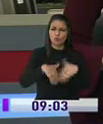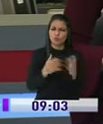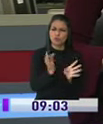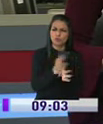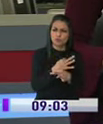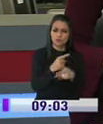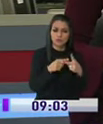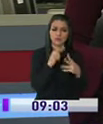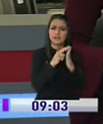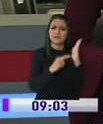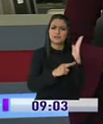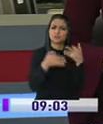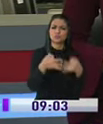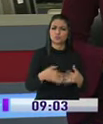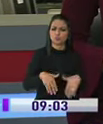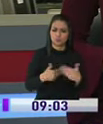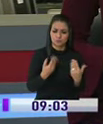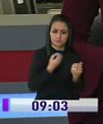los requisitos que se deben cumplir.